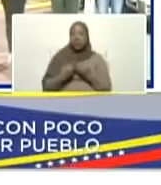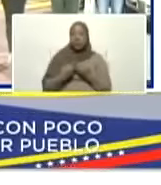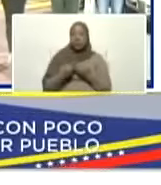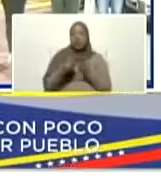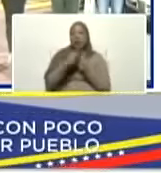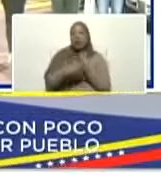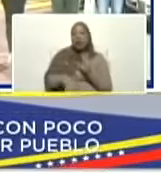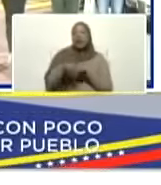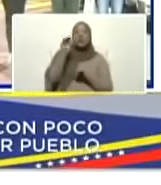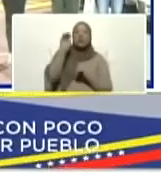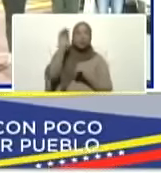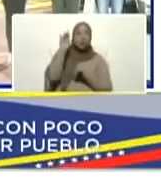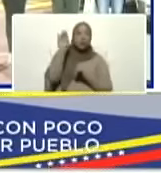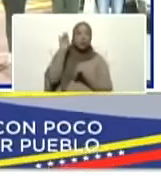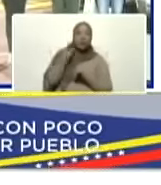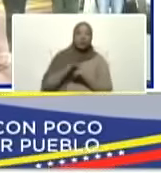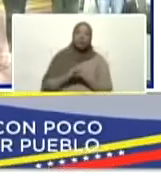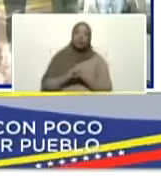derecho al futuro.